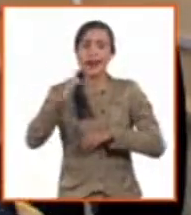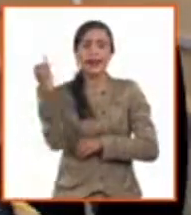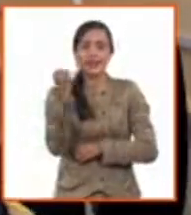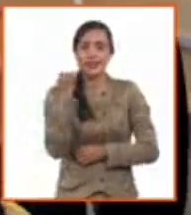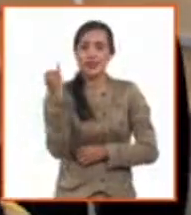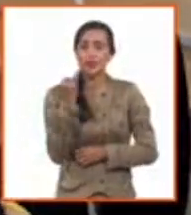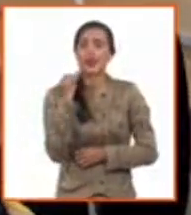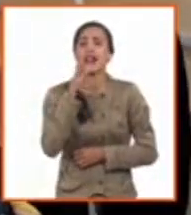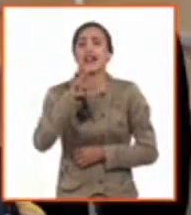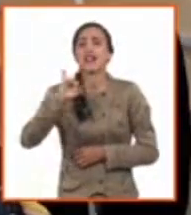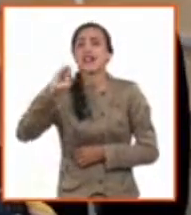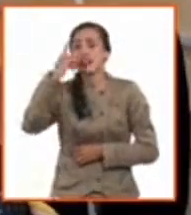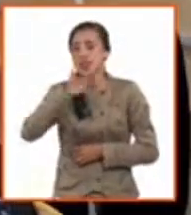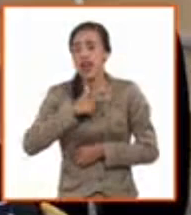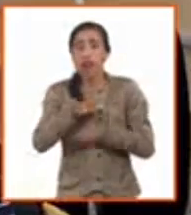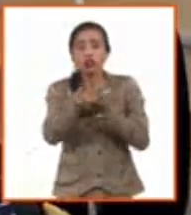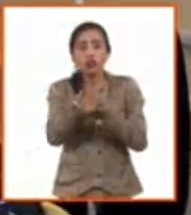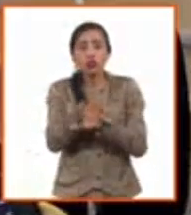tortuga